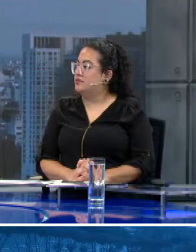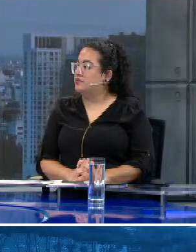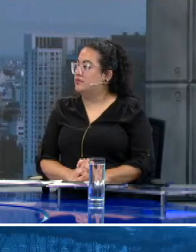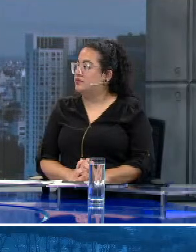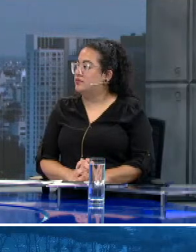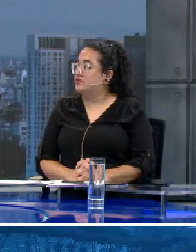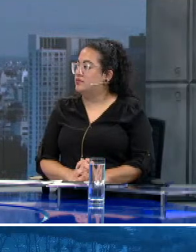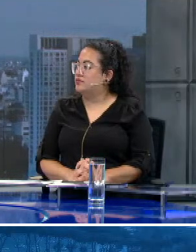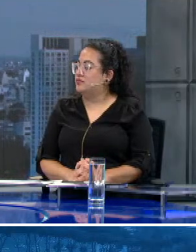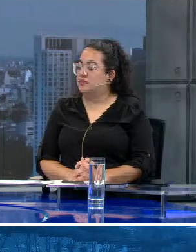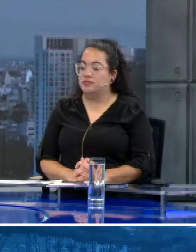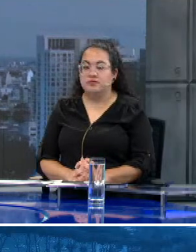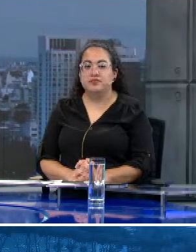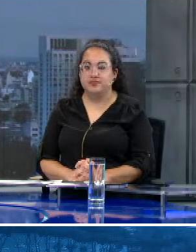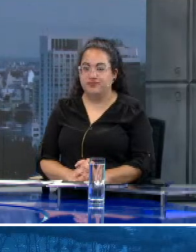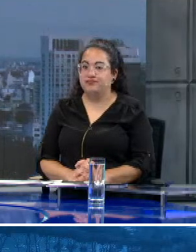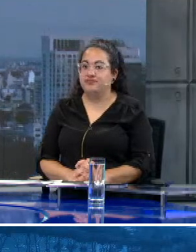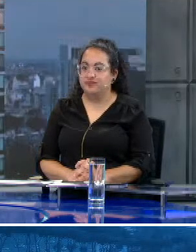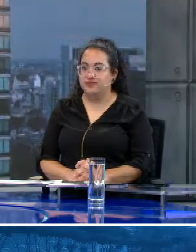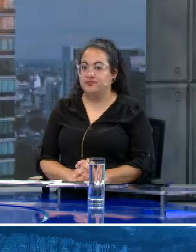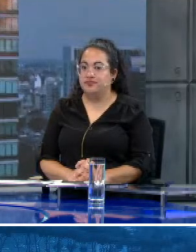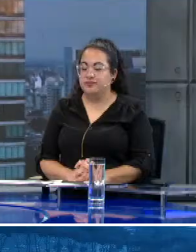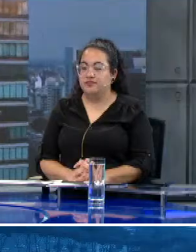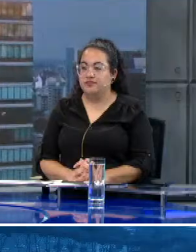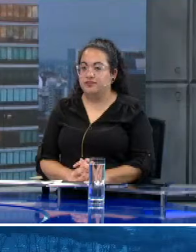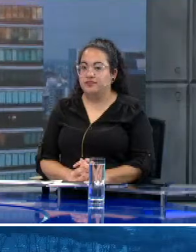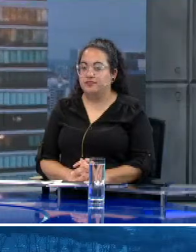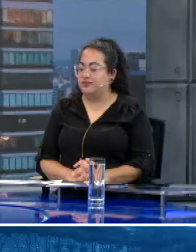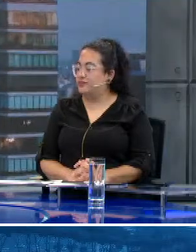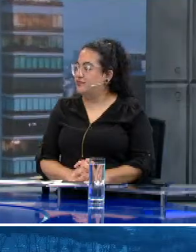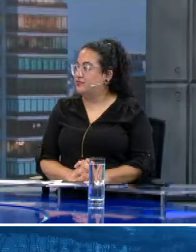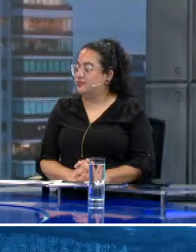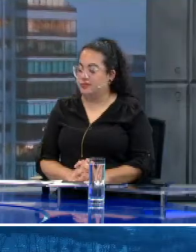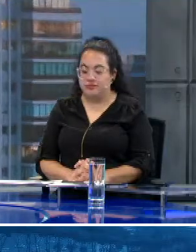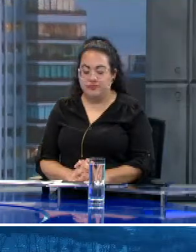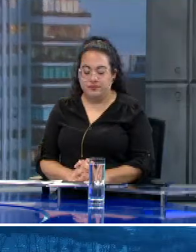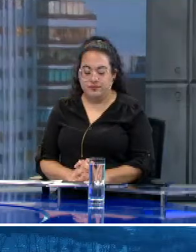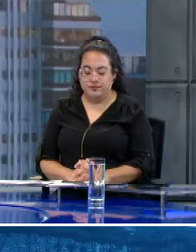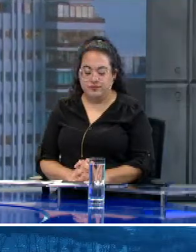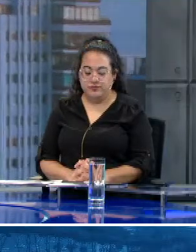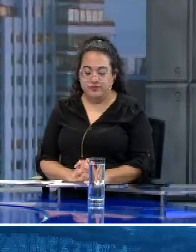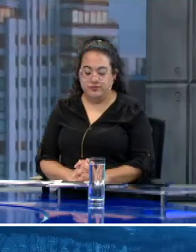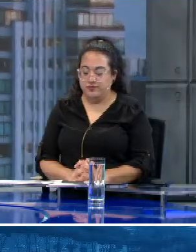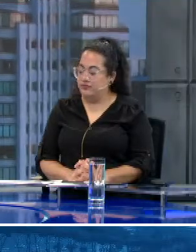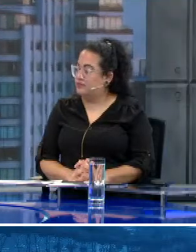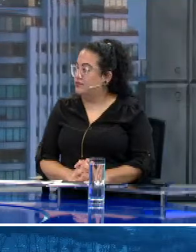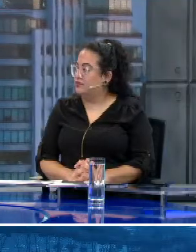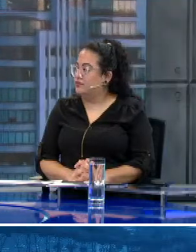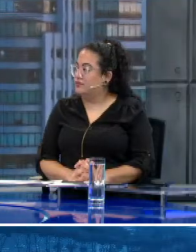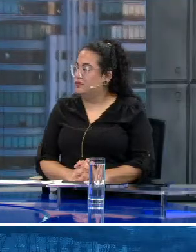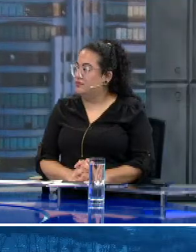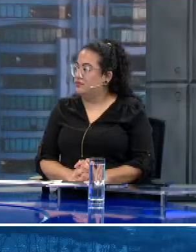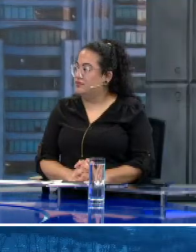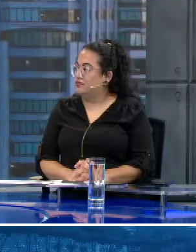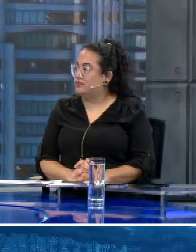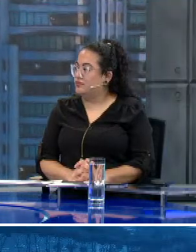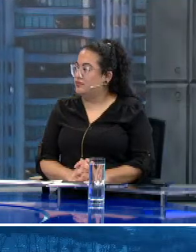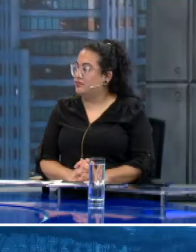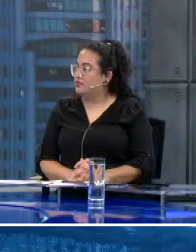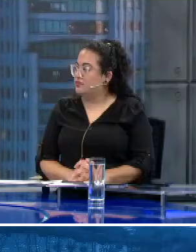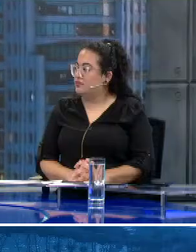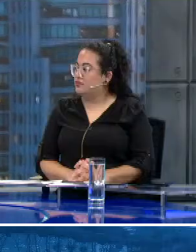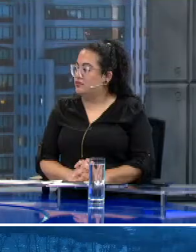15 días luego del feriado del 1 de mayo y la semana que viene retoma la actividad normal la Cámara de Diputados. Ahora en un